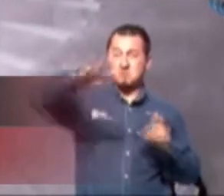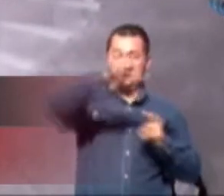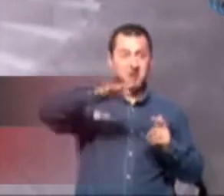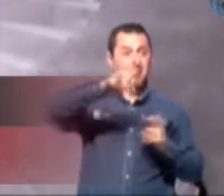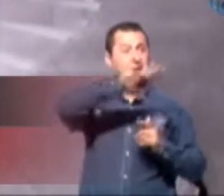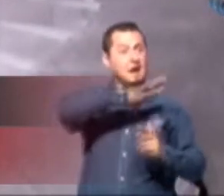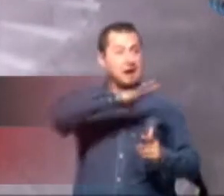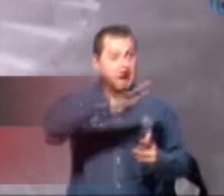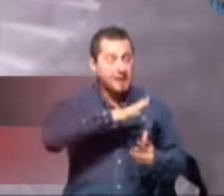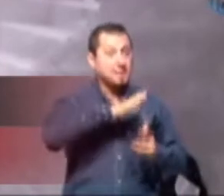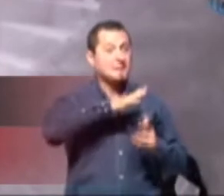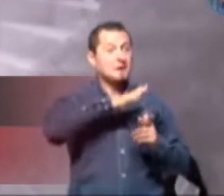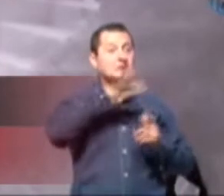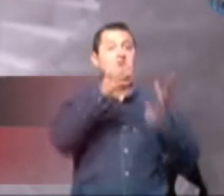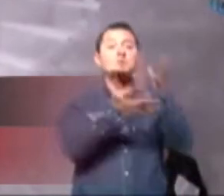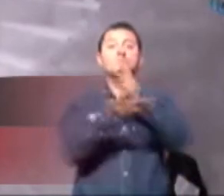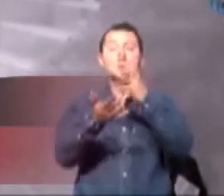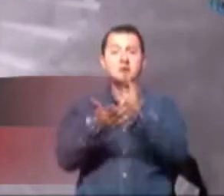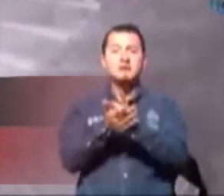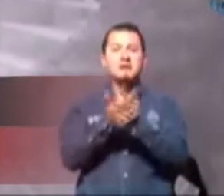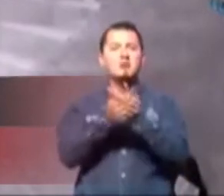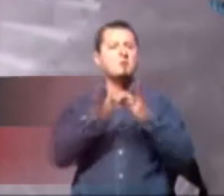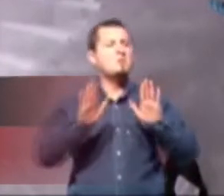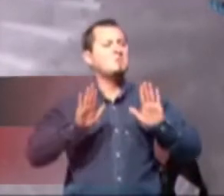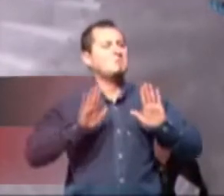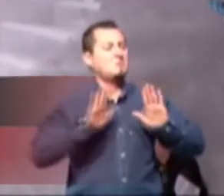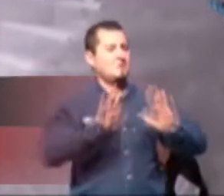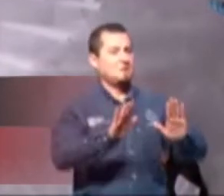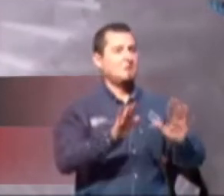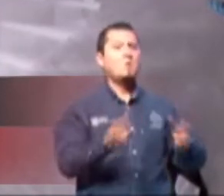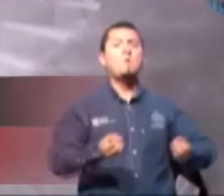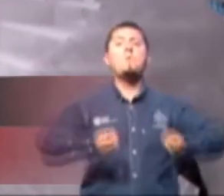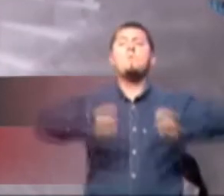se les entregaron 2,000 árboles para plantarlos